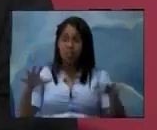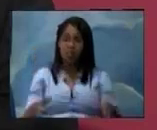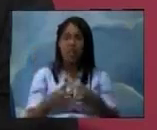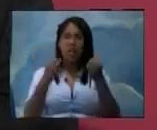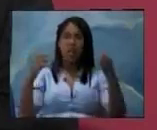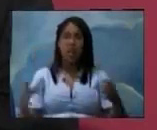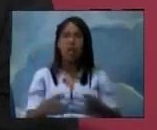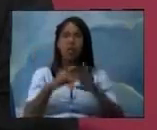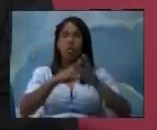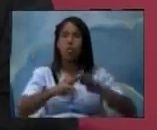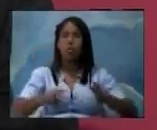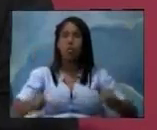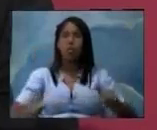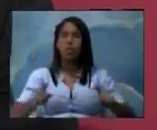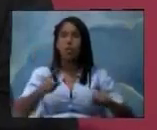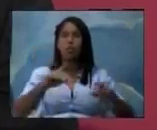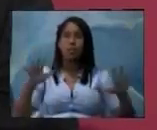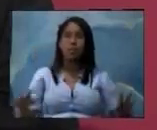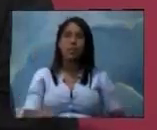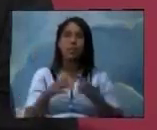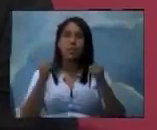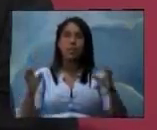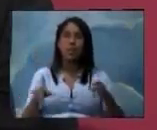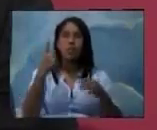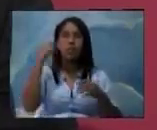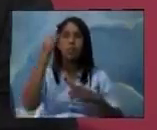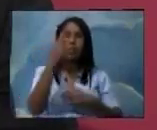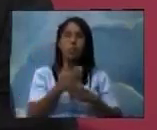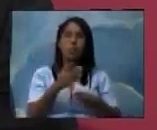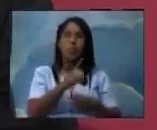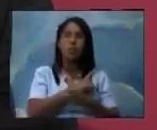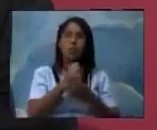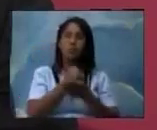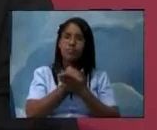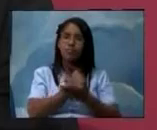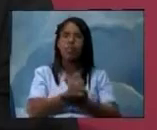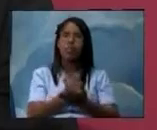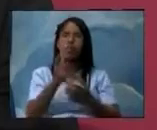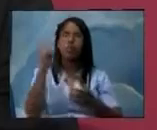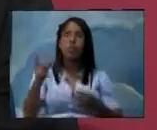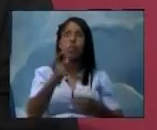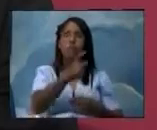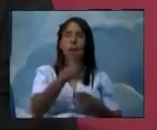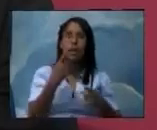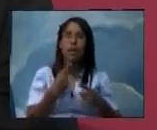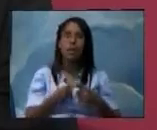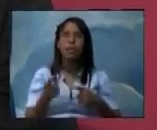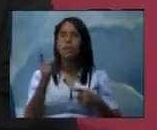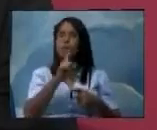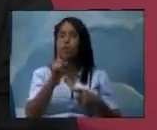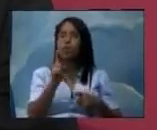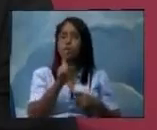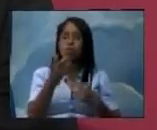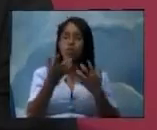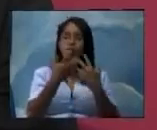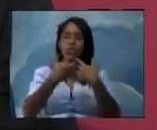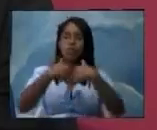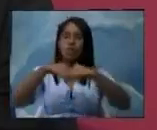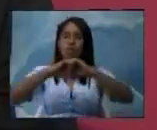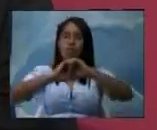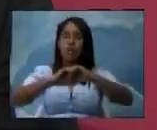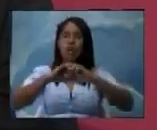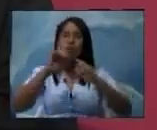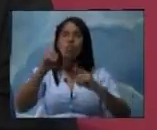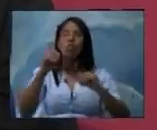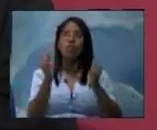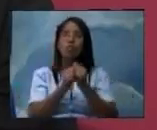barro, se mezclarán por medio de alianzas humanas, pero no se unirán el uno con el